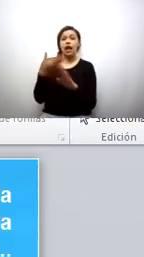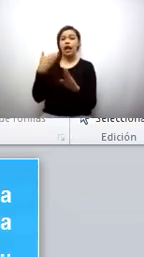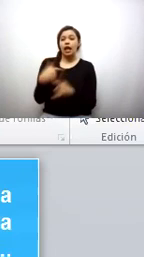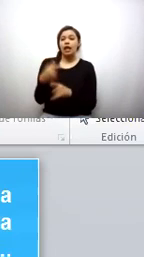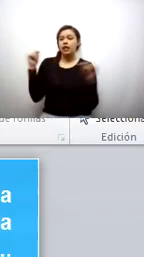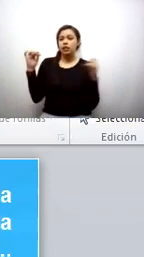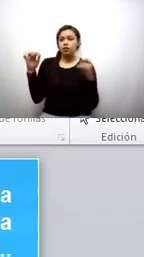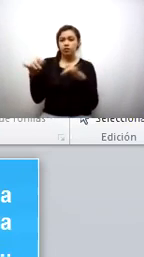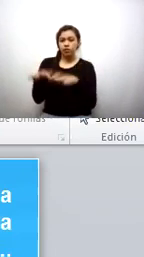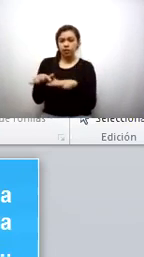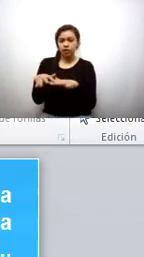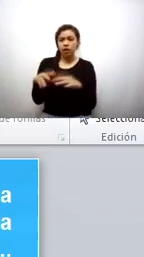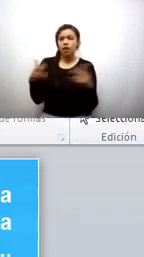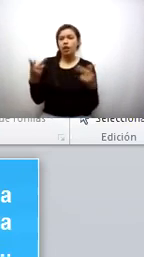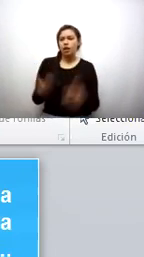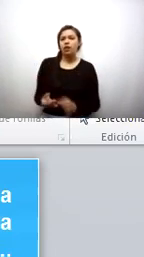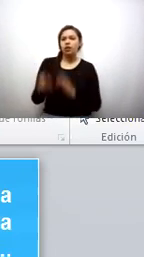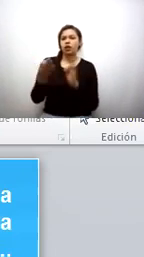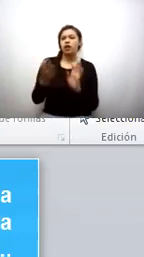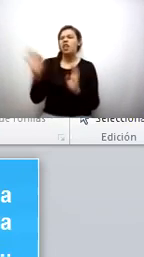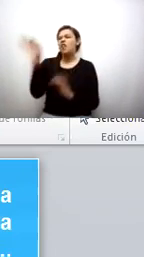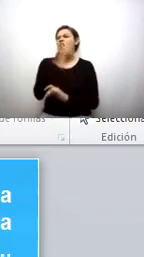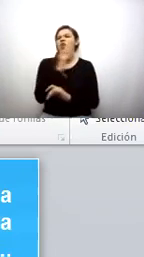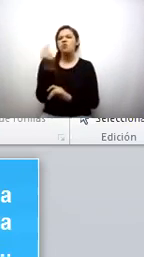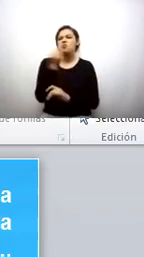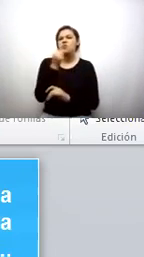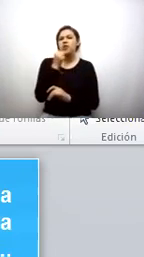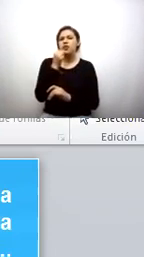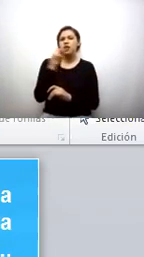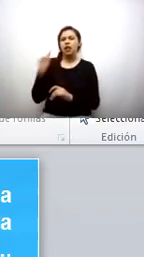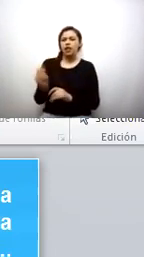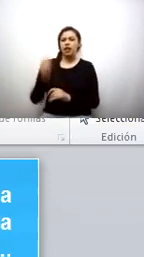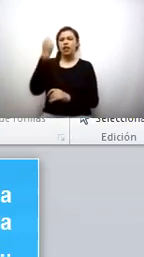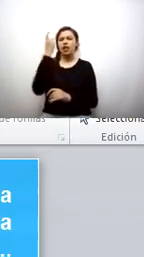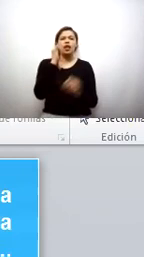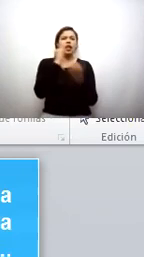mejor de alguna manera llegábamos a utilizar los recursos tecnológicos